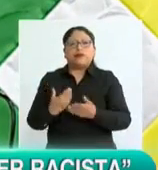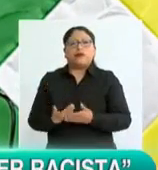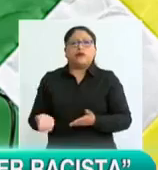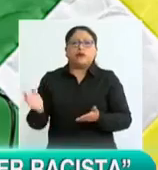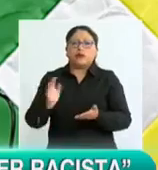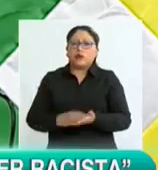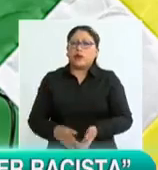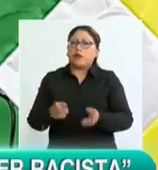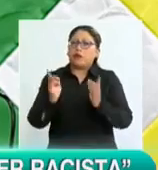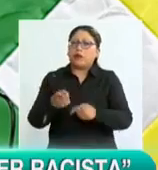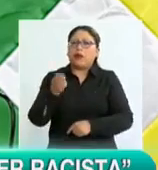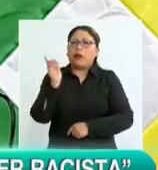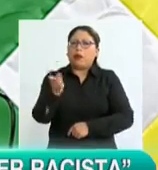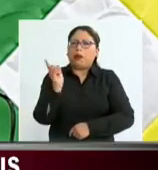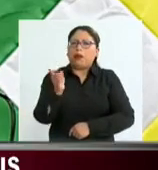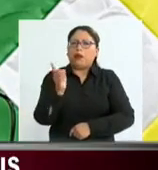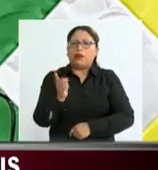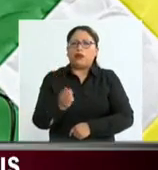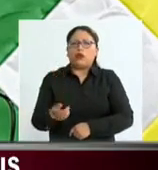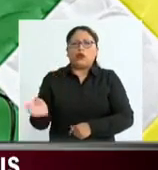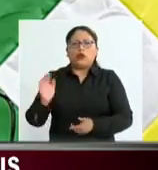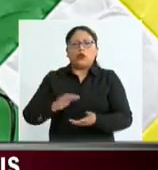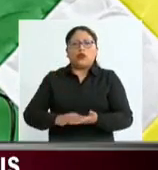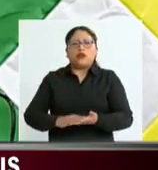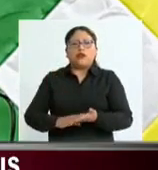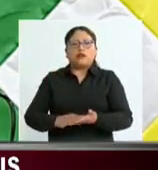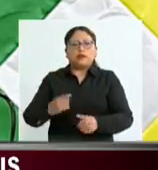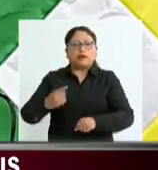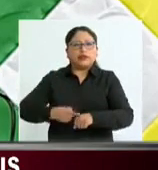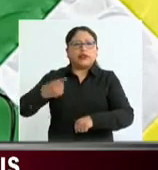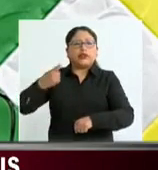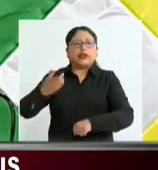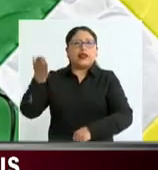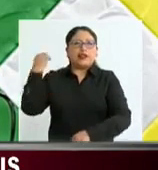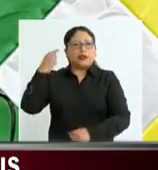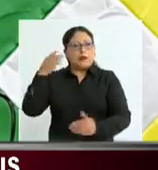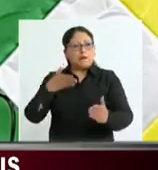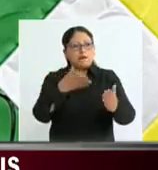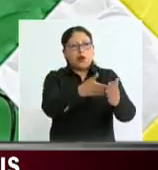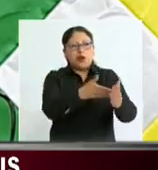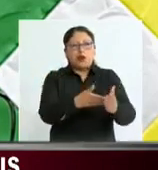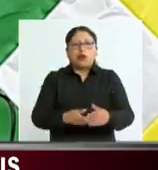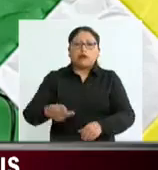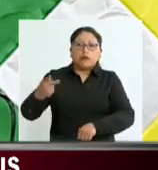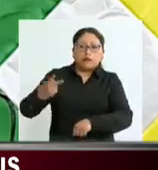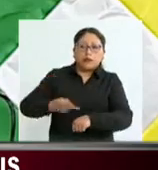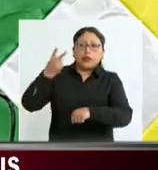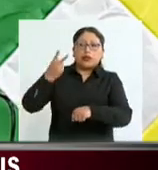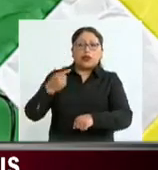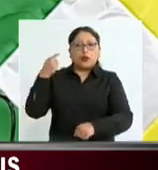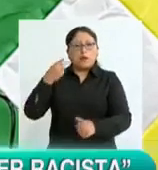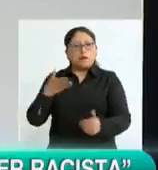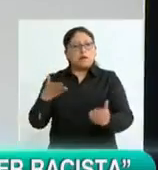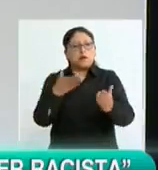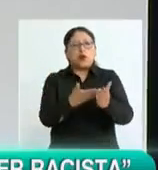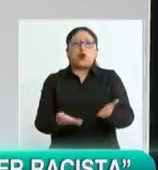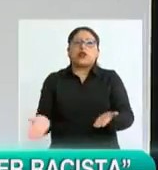que este segundo round lo vamos a ganar otra vez nosotros.